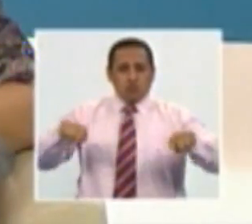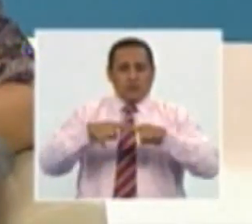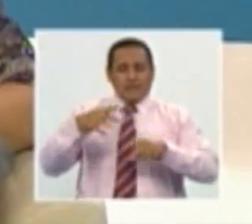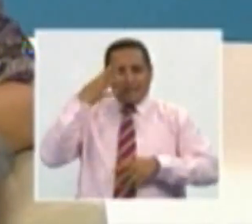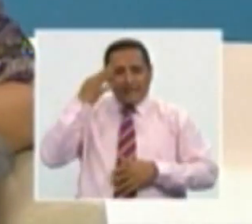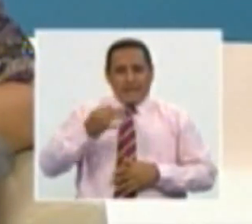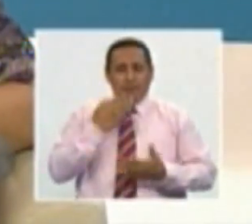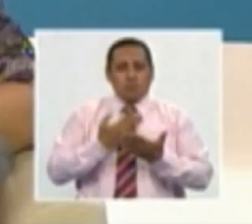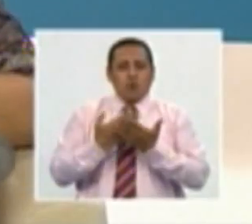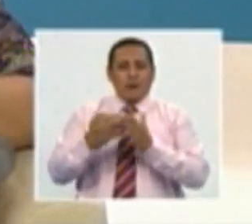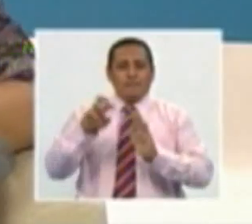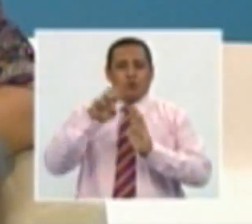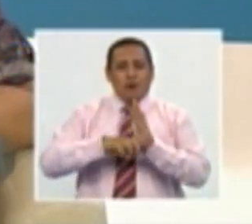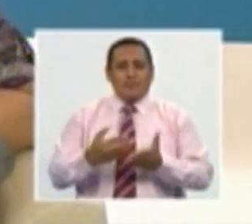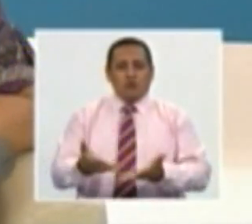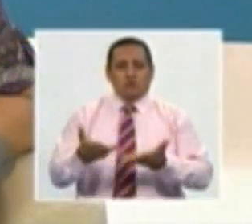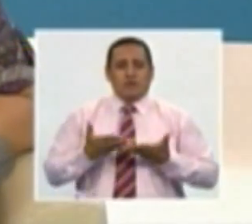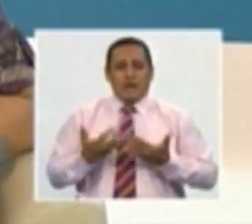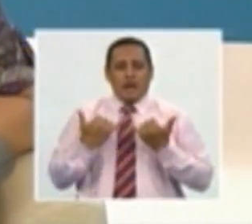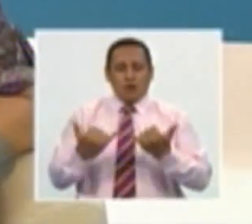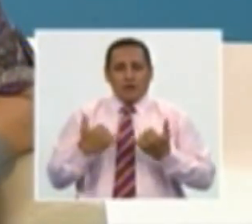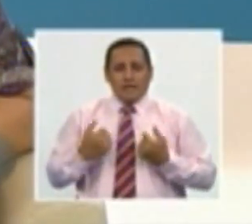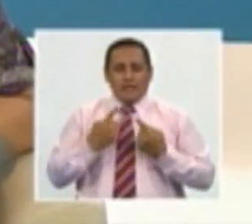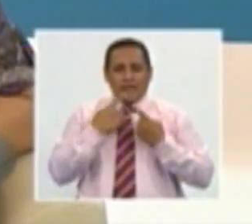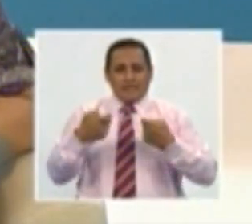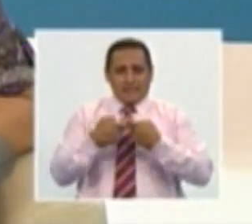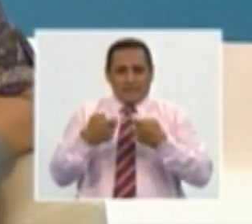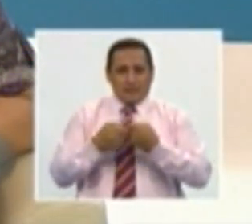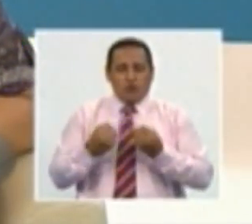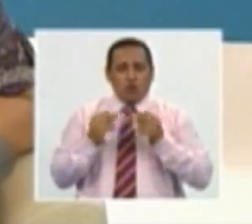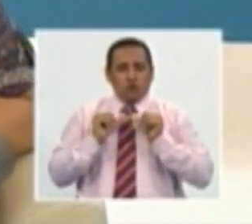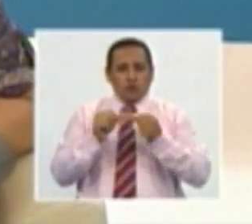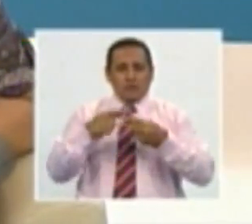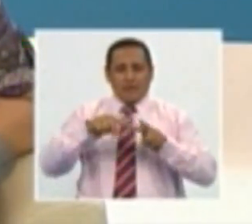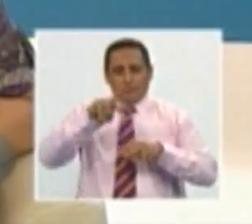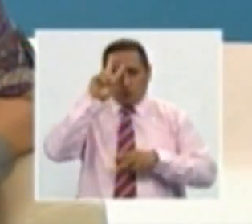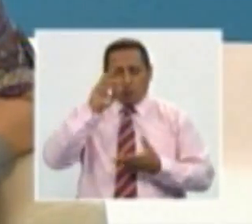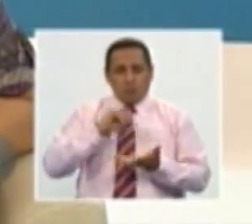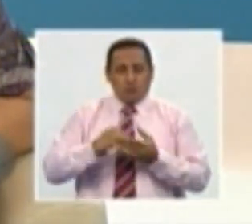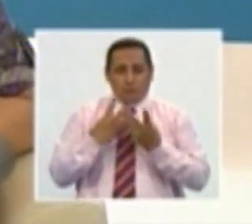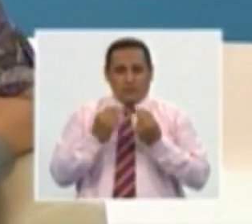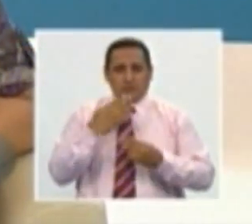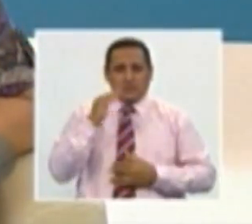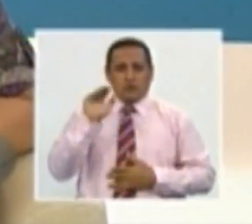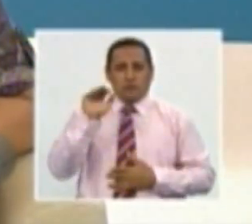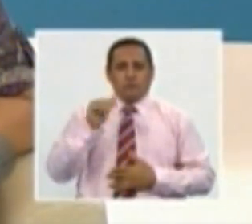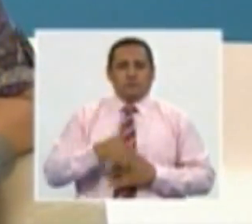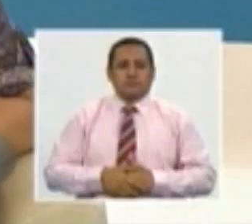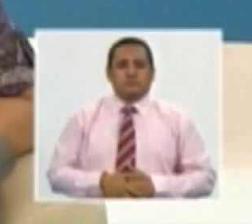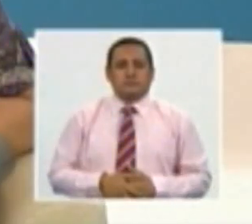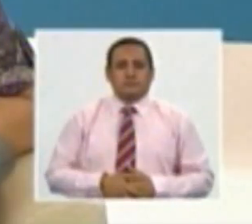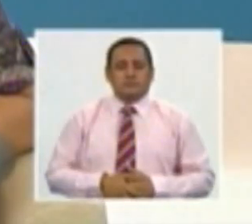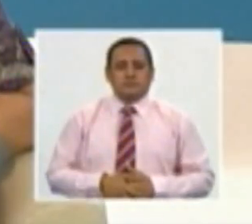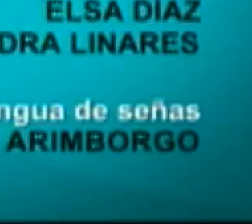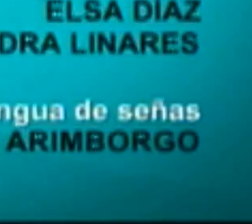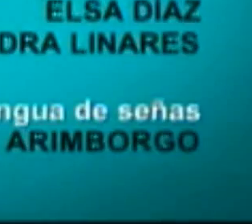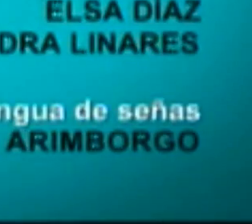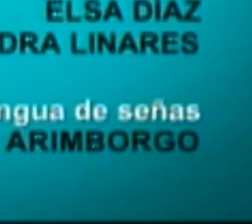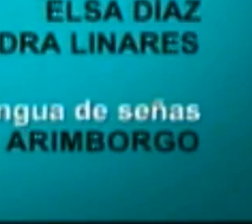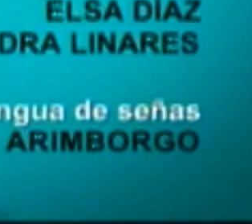estimen pueda ser tema del programa, nos lo hagan llegar a nuestras cuentas en las redes sociales. Continúen TV Perú, mucho más que ver. Chao, chao.